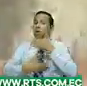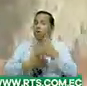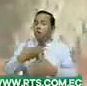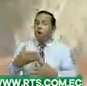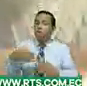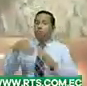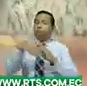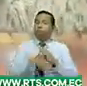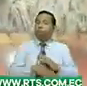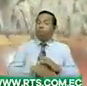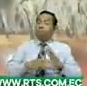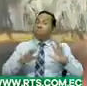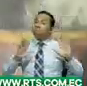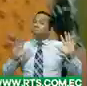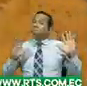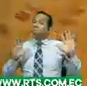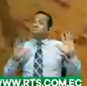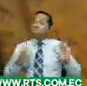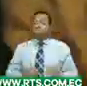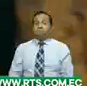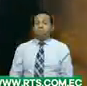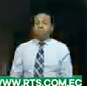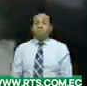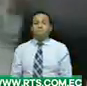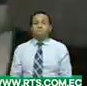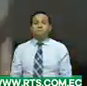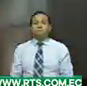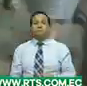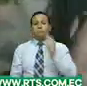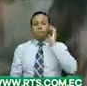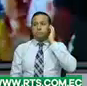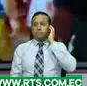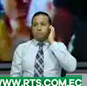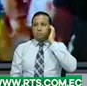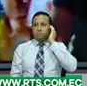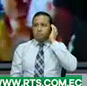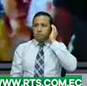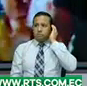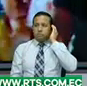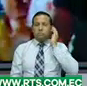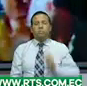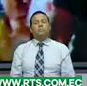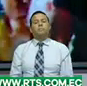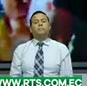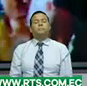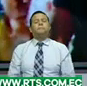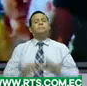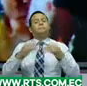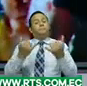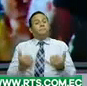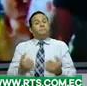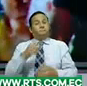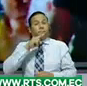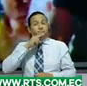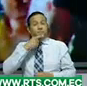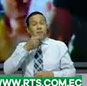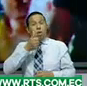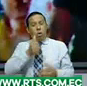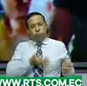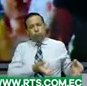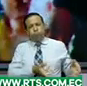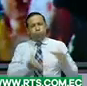la provincia de Santa Elena, informó Darwin Villao. Además, durante este feriado de carnaval, 14